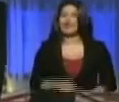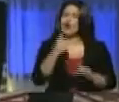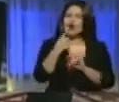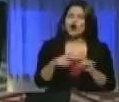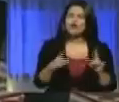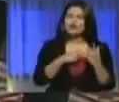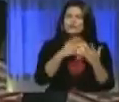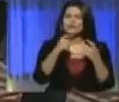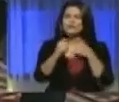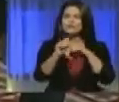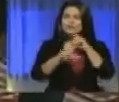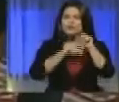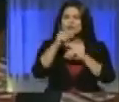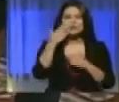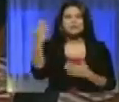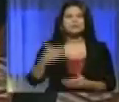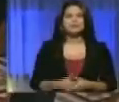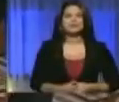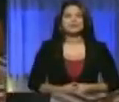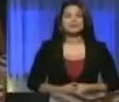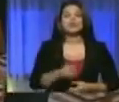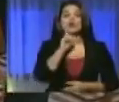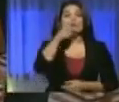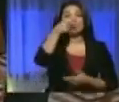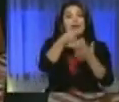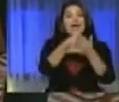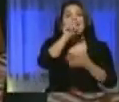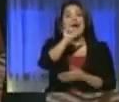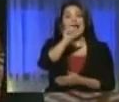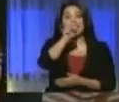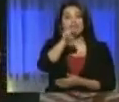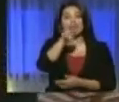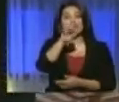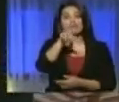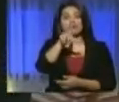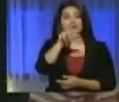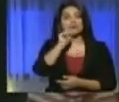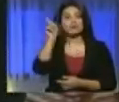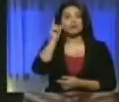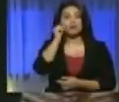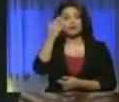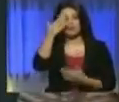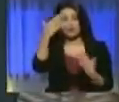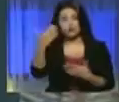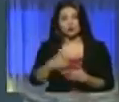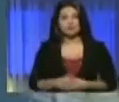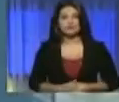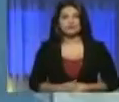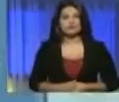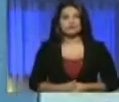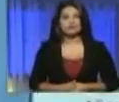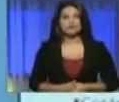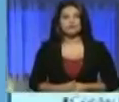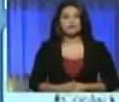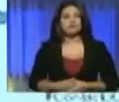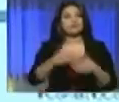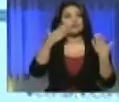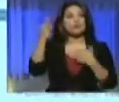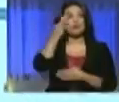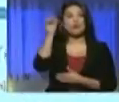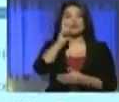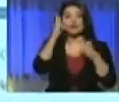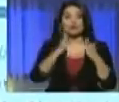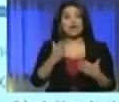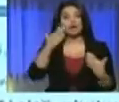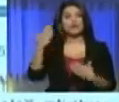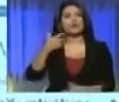¿Ah? Anne Deblir Cárdenas, compatriota, un saludo. Orgullosa venezolana, agradecida